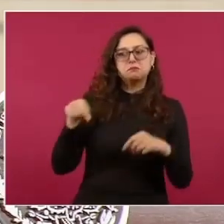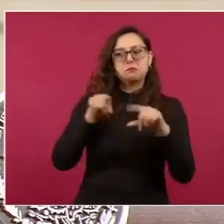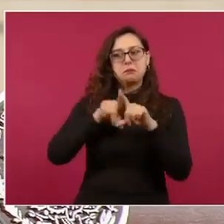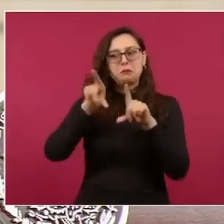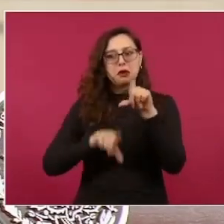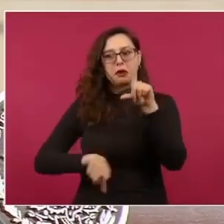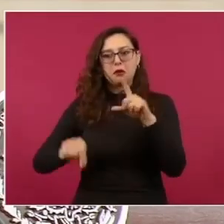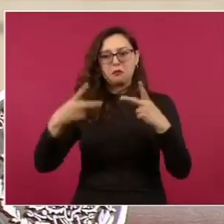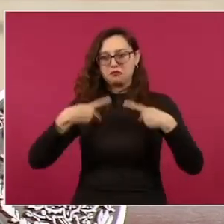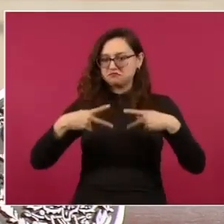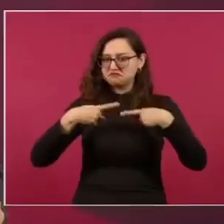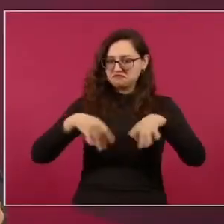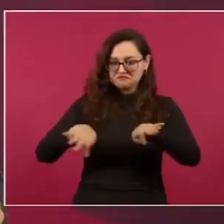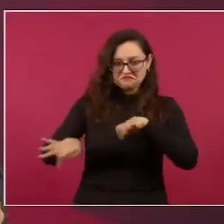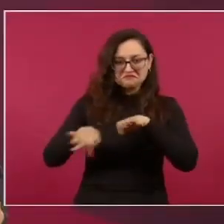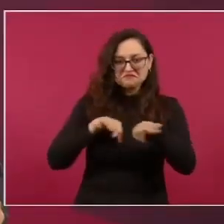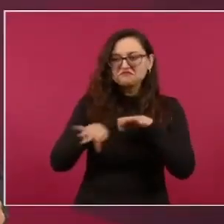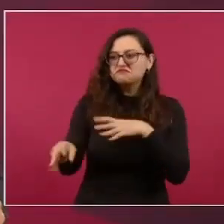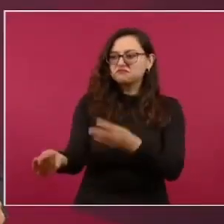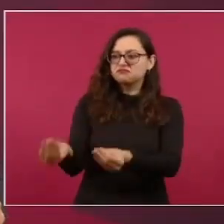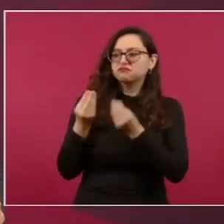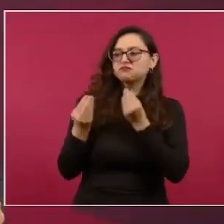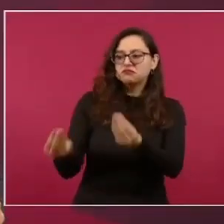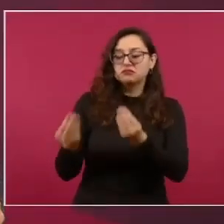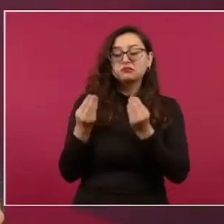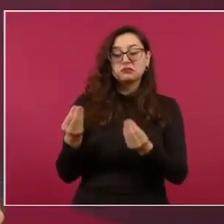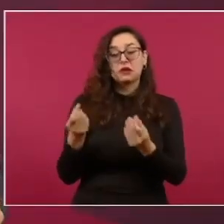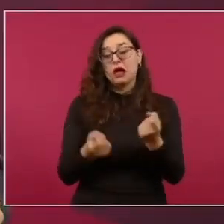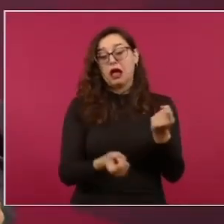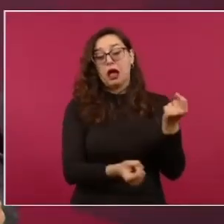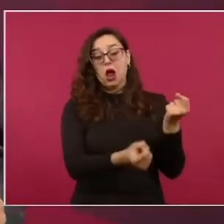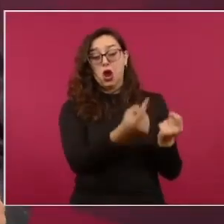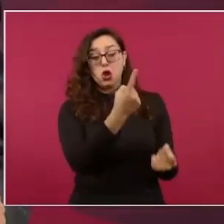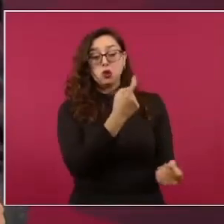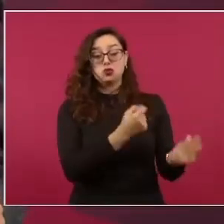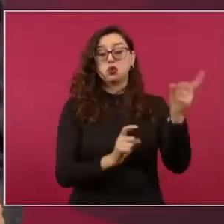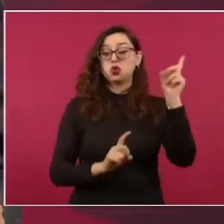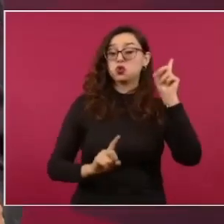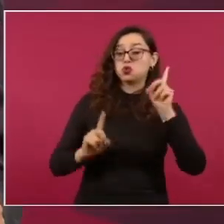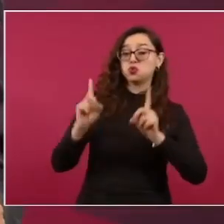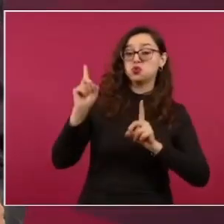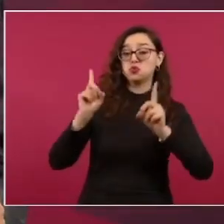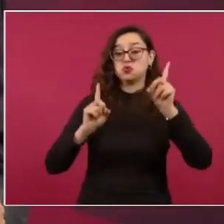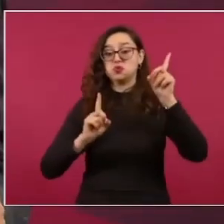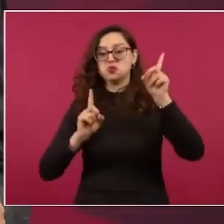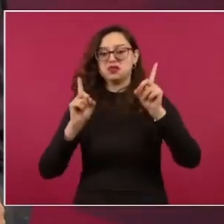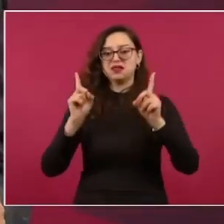y quien lo dude, que nada más